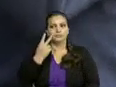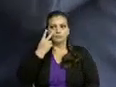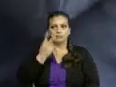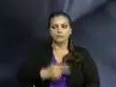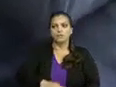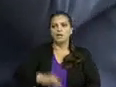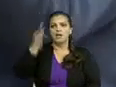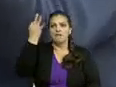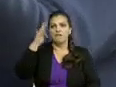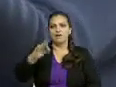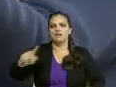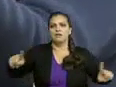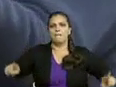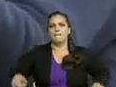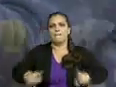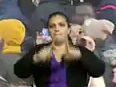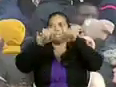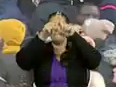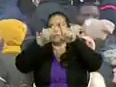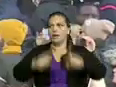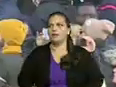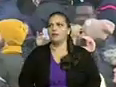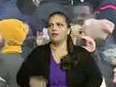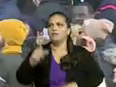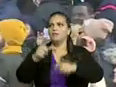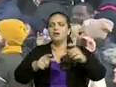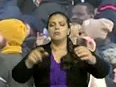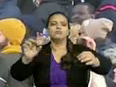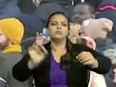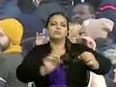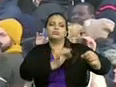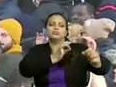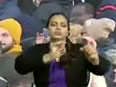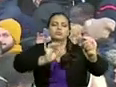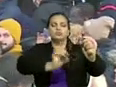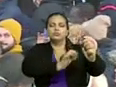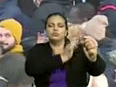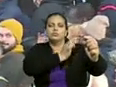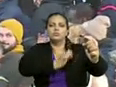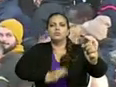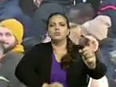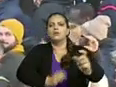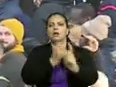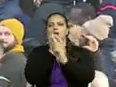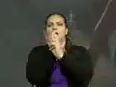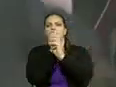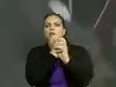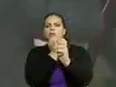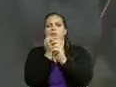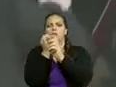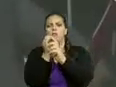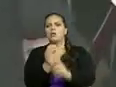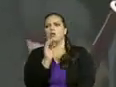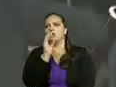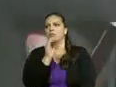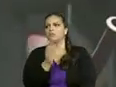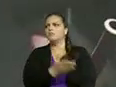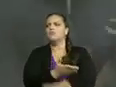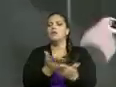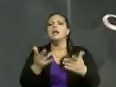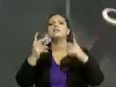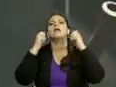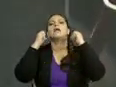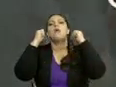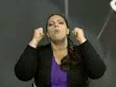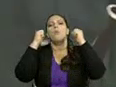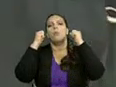de silencio, ya que los músicos se unieron a la huelga nacional contra la reforma de pensiones, informó Julio César Saona.